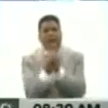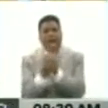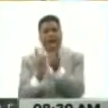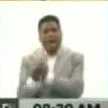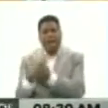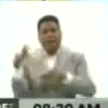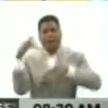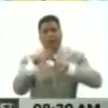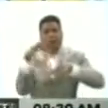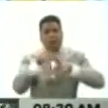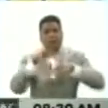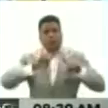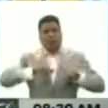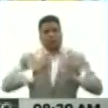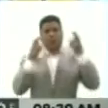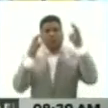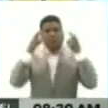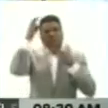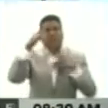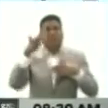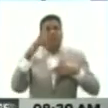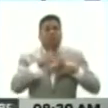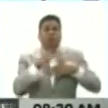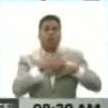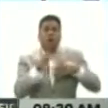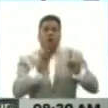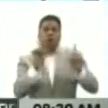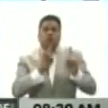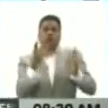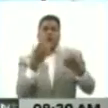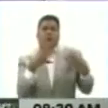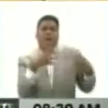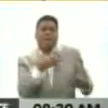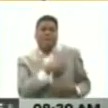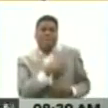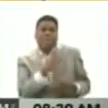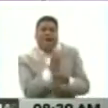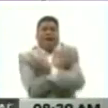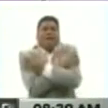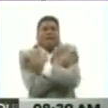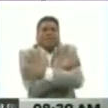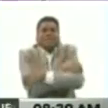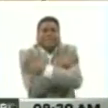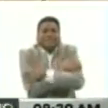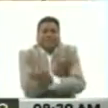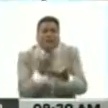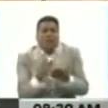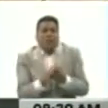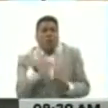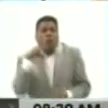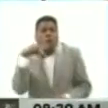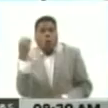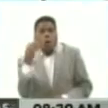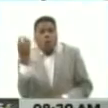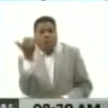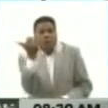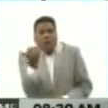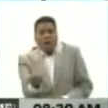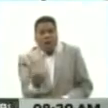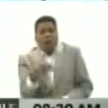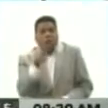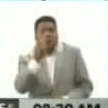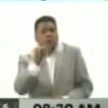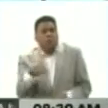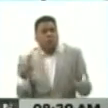tocado por el comandante Chávez, tocado no solamente desde el punto de vista emocional, sino tocado y abrazado por el comandante Chávez, y jóvenes que actualmente no lo van a